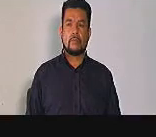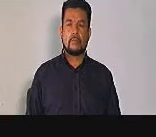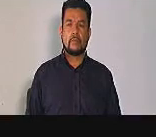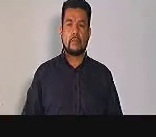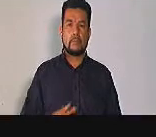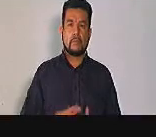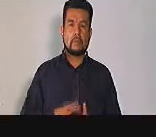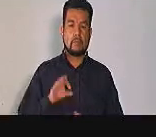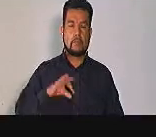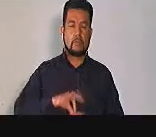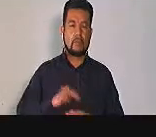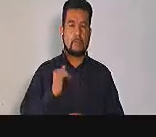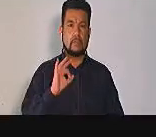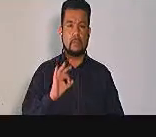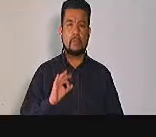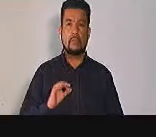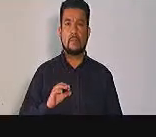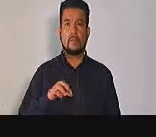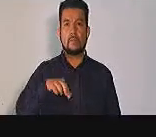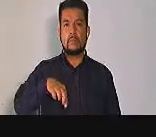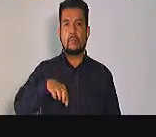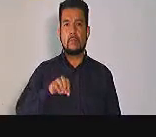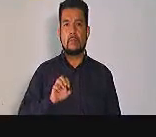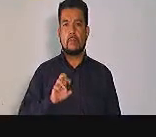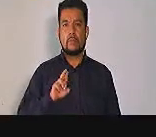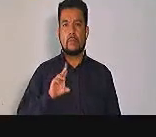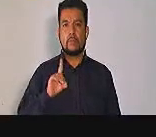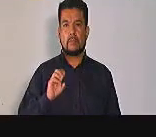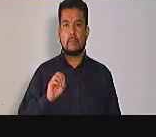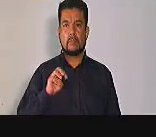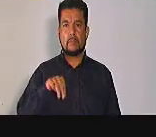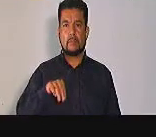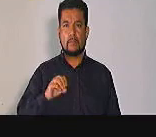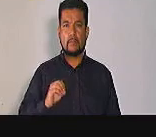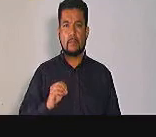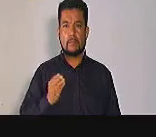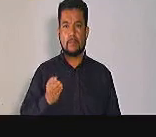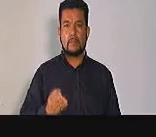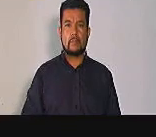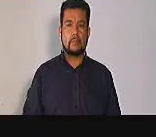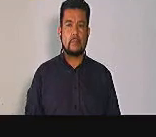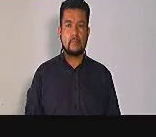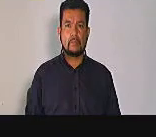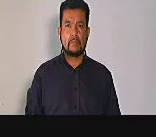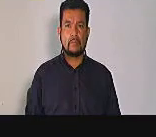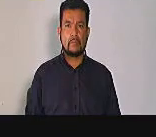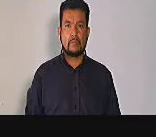secretario. Concejal Javier vota sí, copiado. Perdomo Ramírez Linda Esperanza.